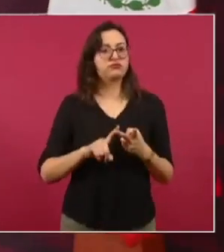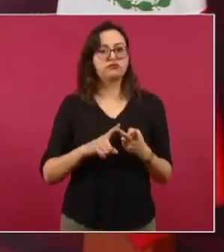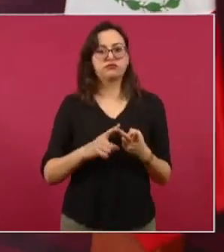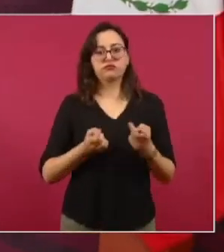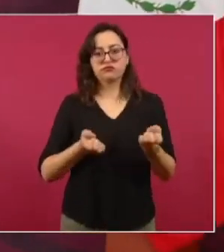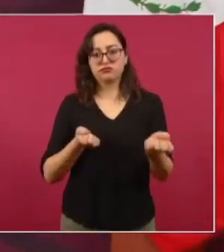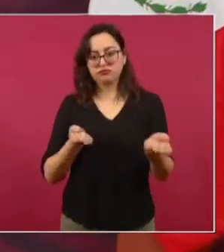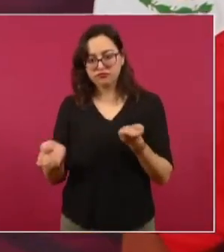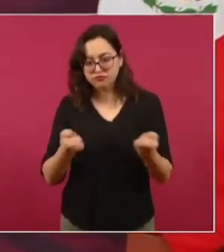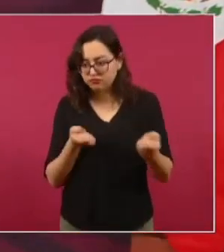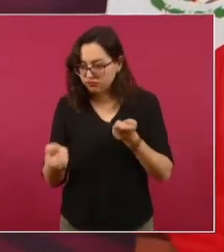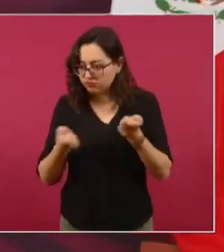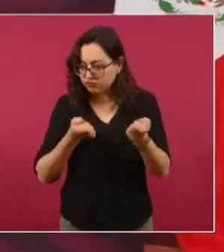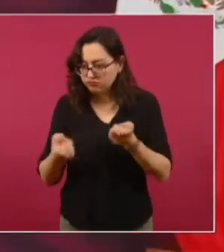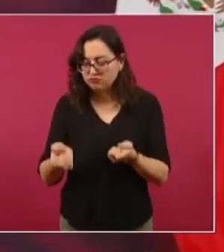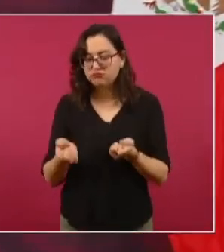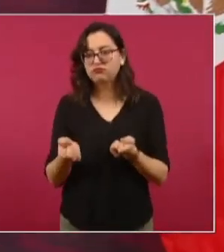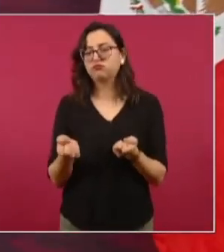física